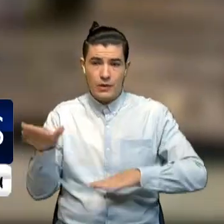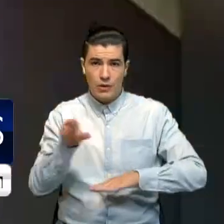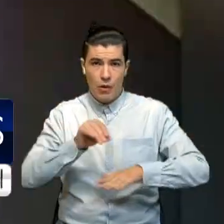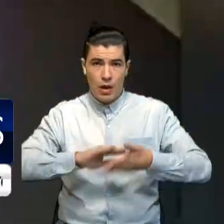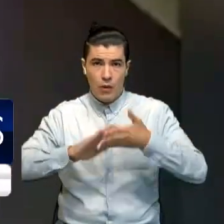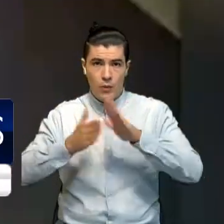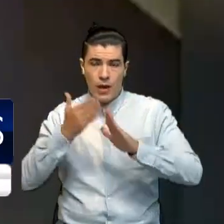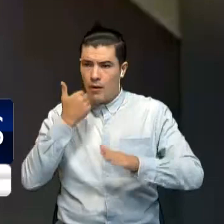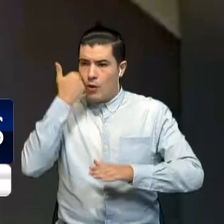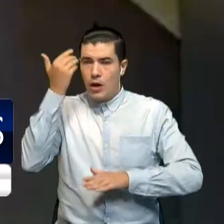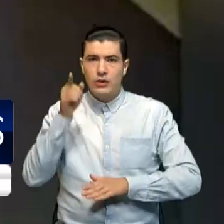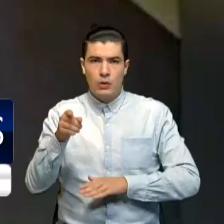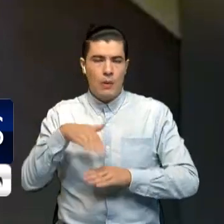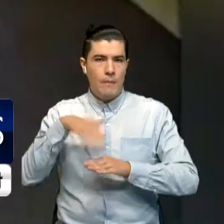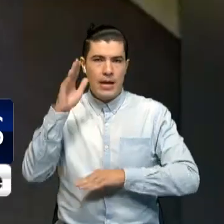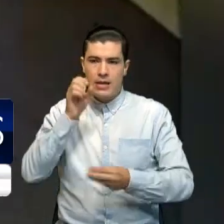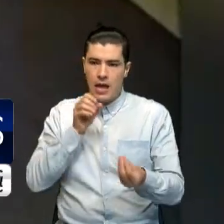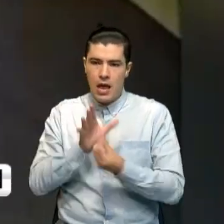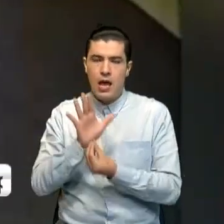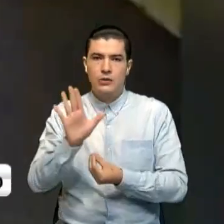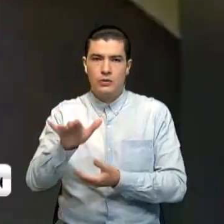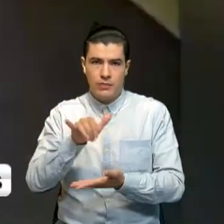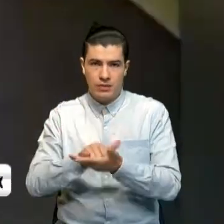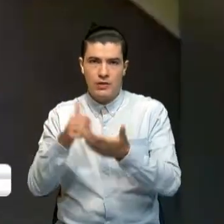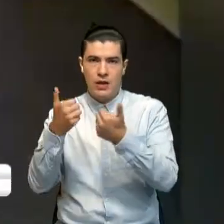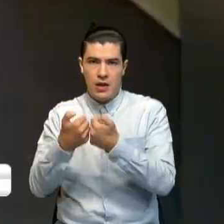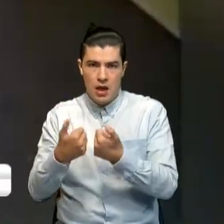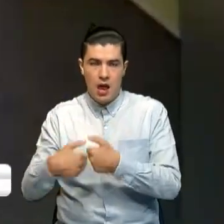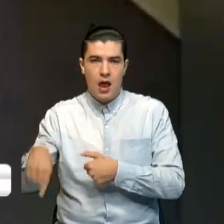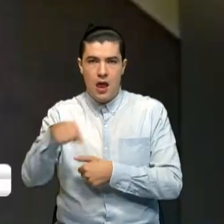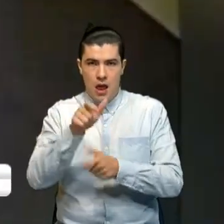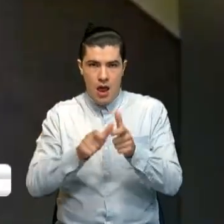adulta es la que más agresiones tiene hacia sus parejas